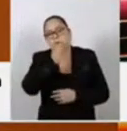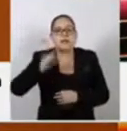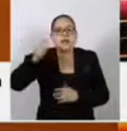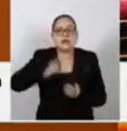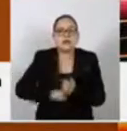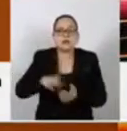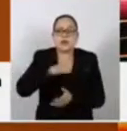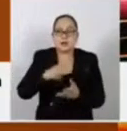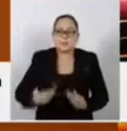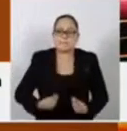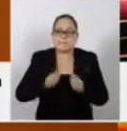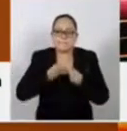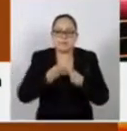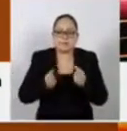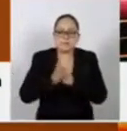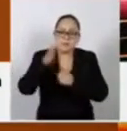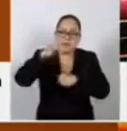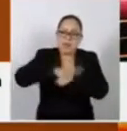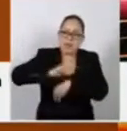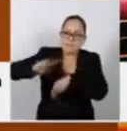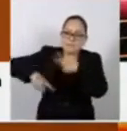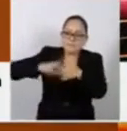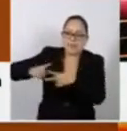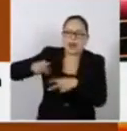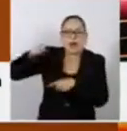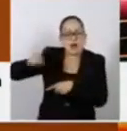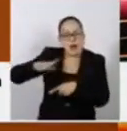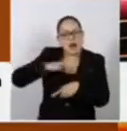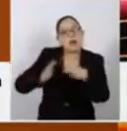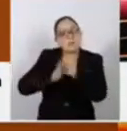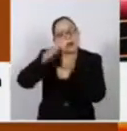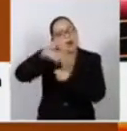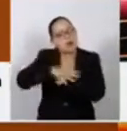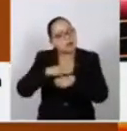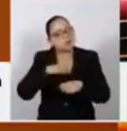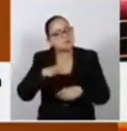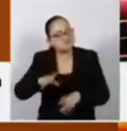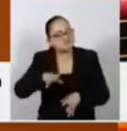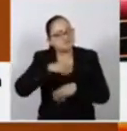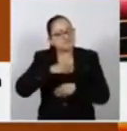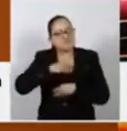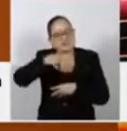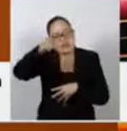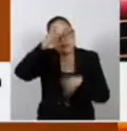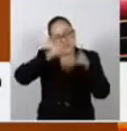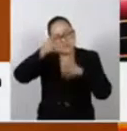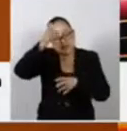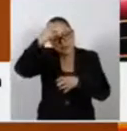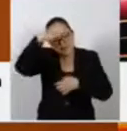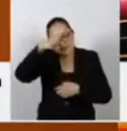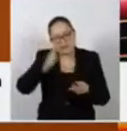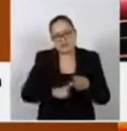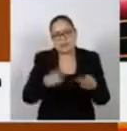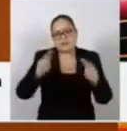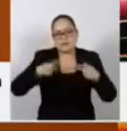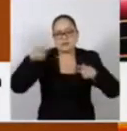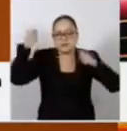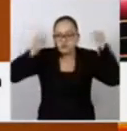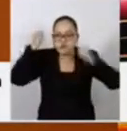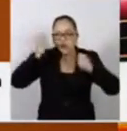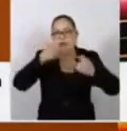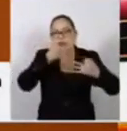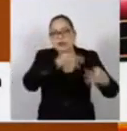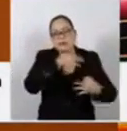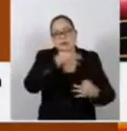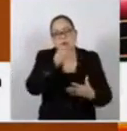vivido experiencias en las playas de nuestro hermosísimo puerto, a turistas que se han enamorado de nuestra gastronomía, a empresarios